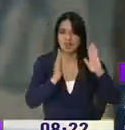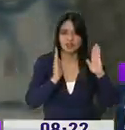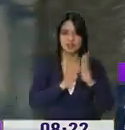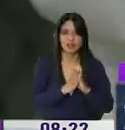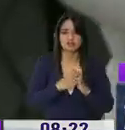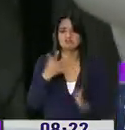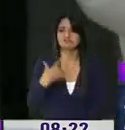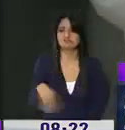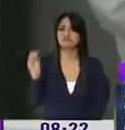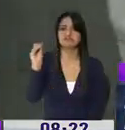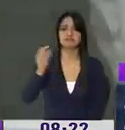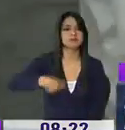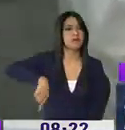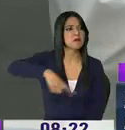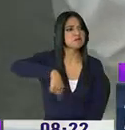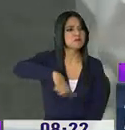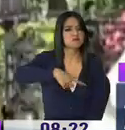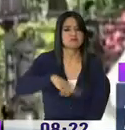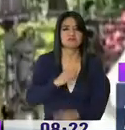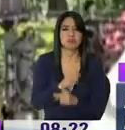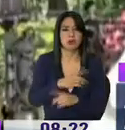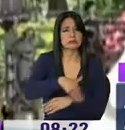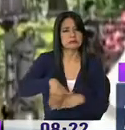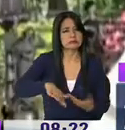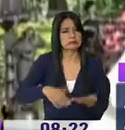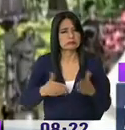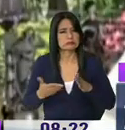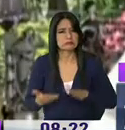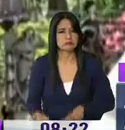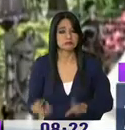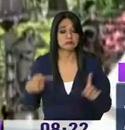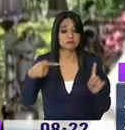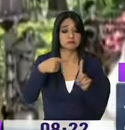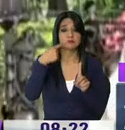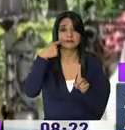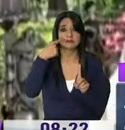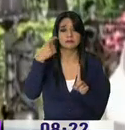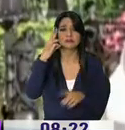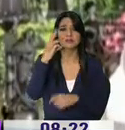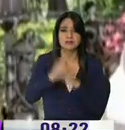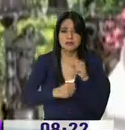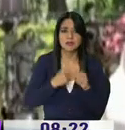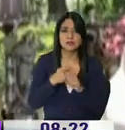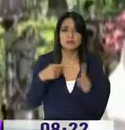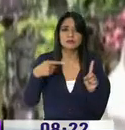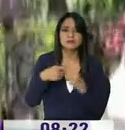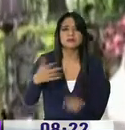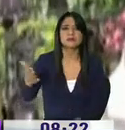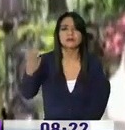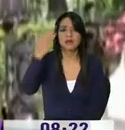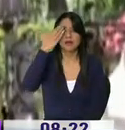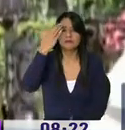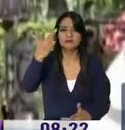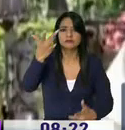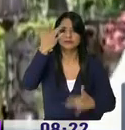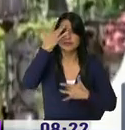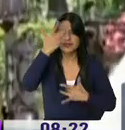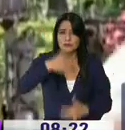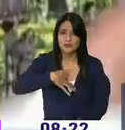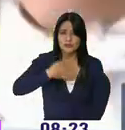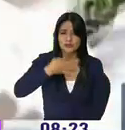casa, por lo que falleció. Un ciudadano de 60 años que sabía que estaba contagiado, seguía